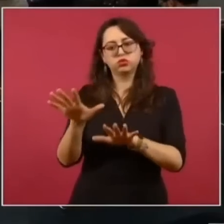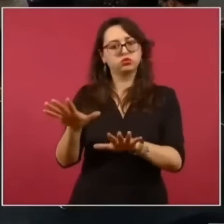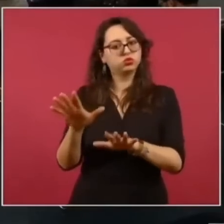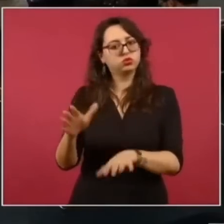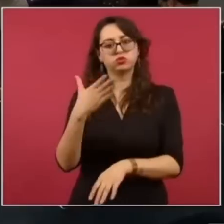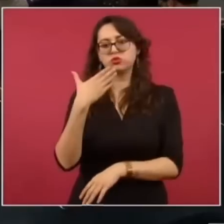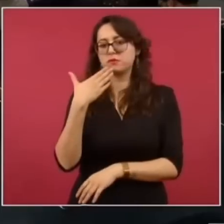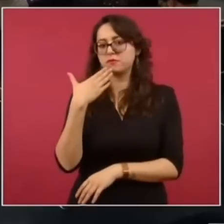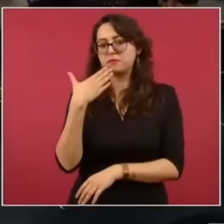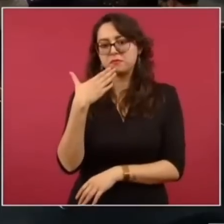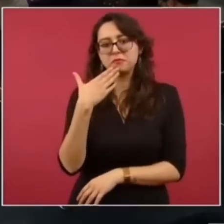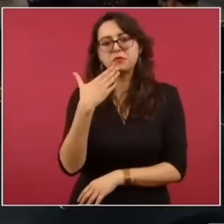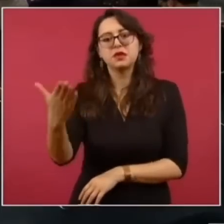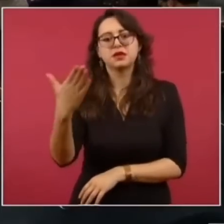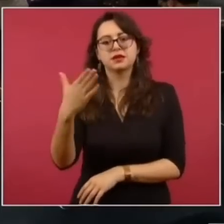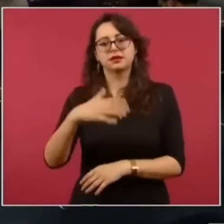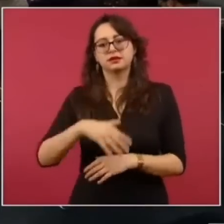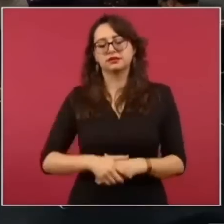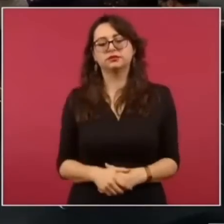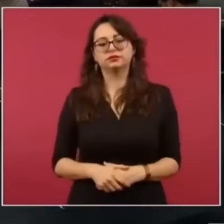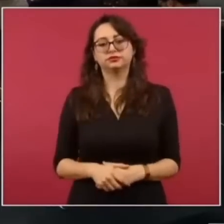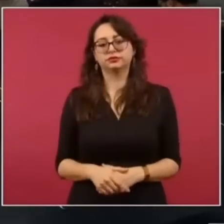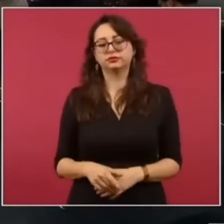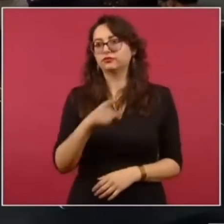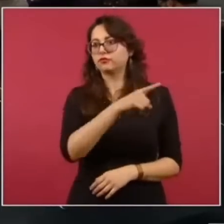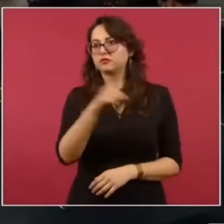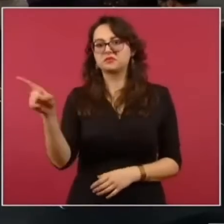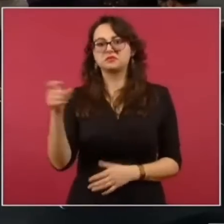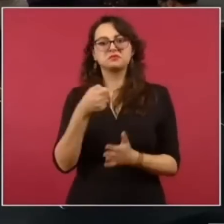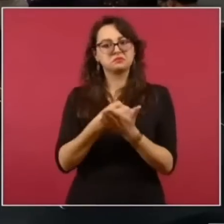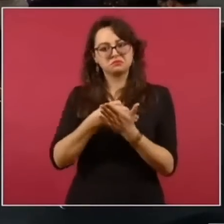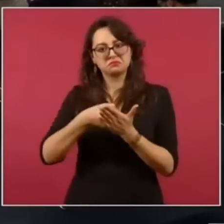En los últimos tiempos, lo que hicieron fue una hazaña,